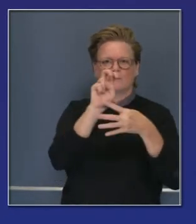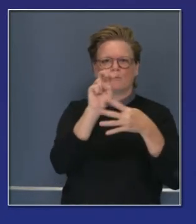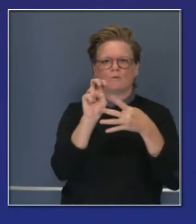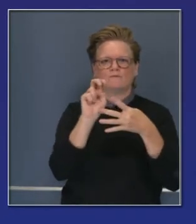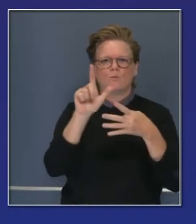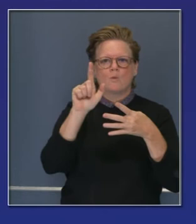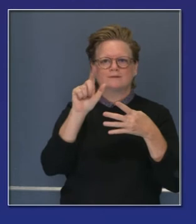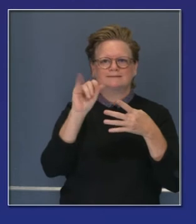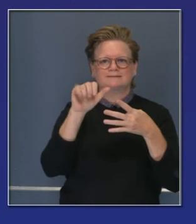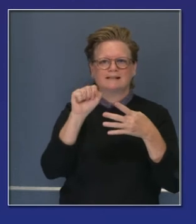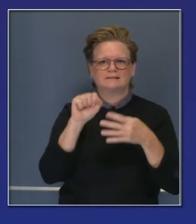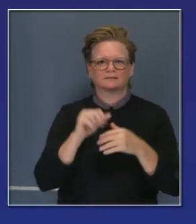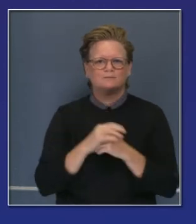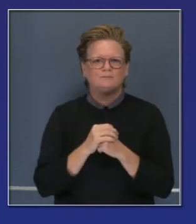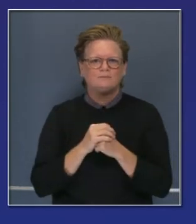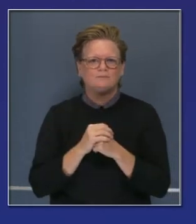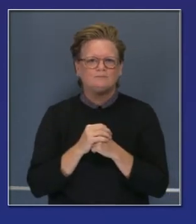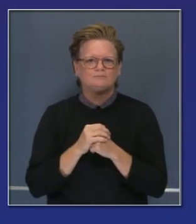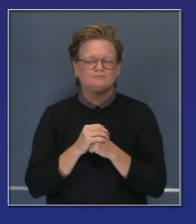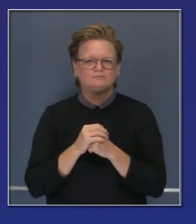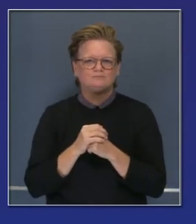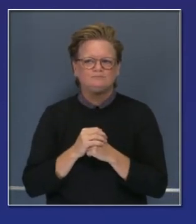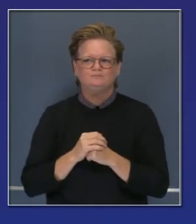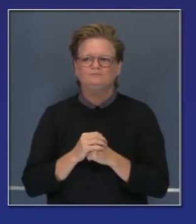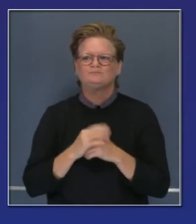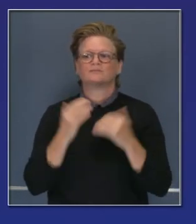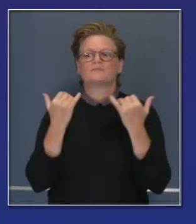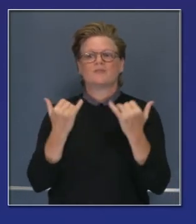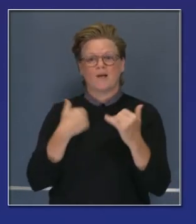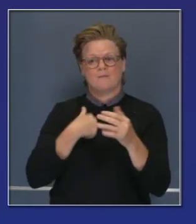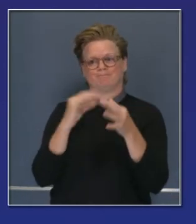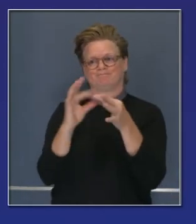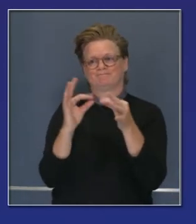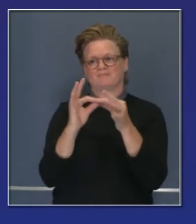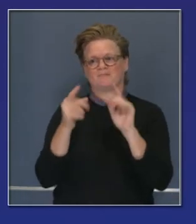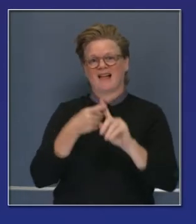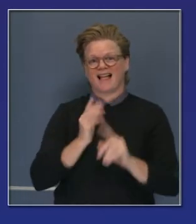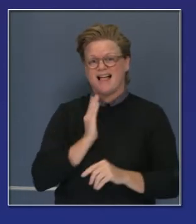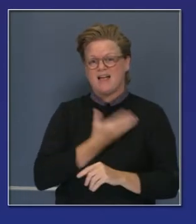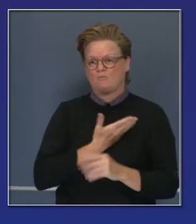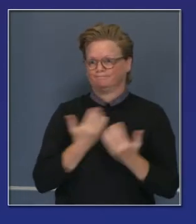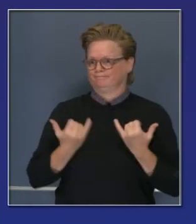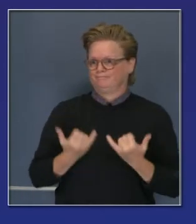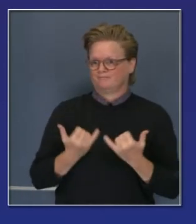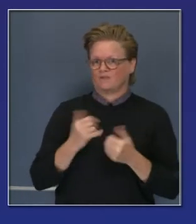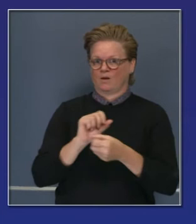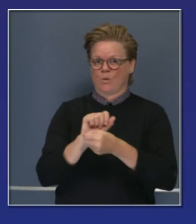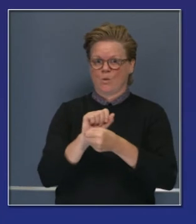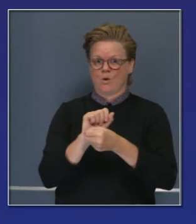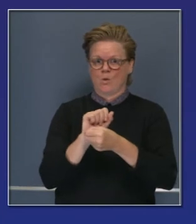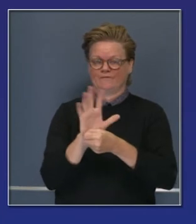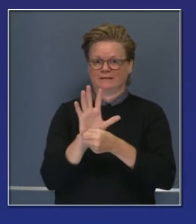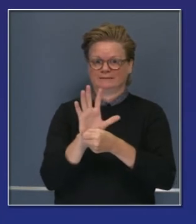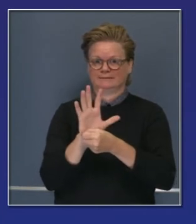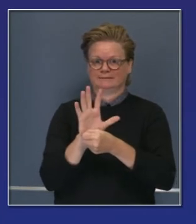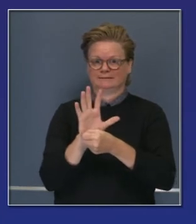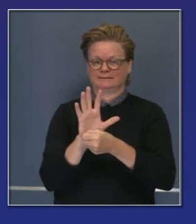de 21 días. Actualmente, respecto a los 7 días últimos, ya